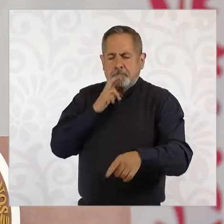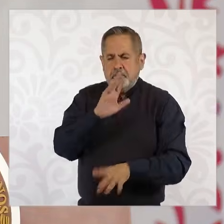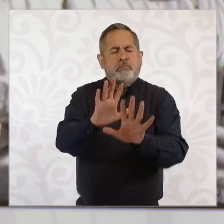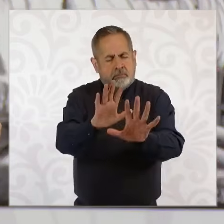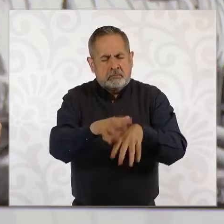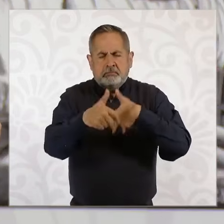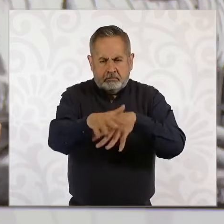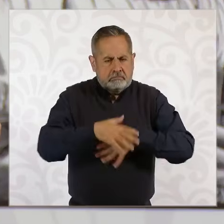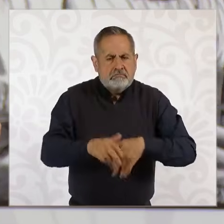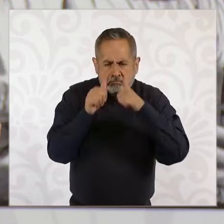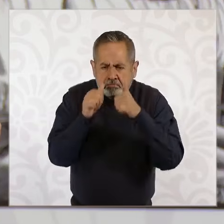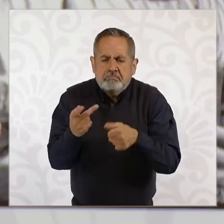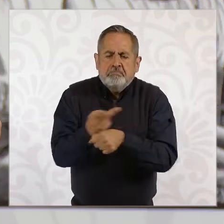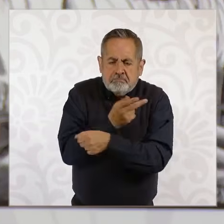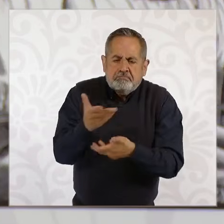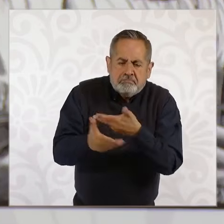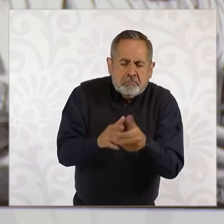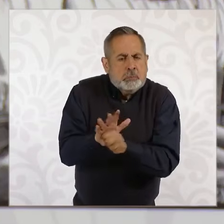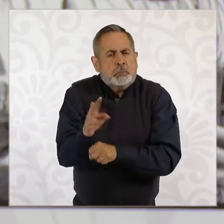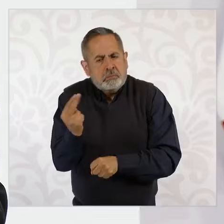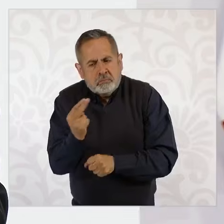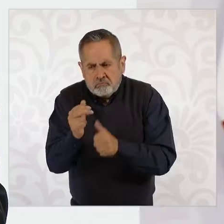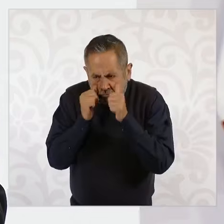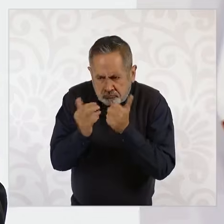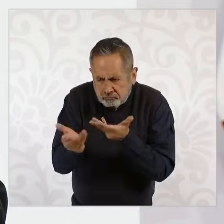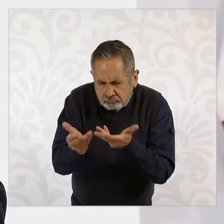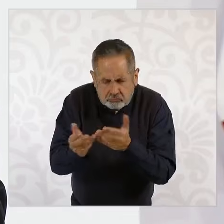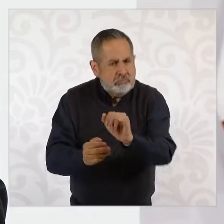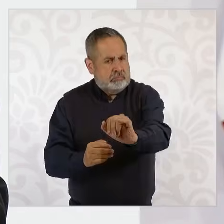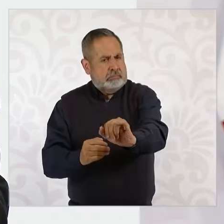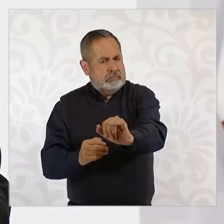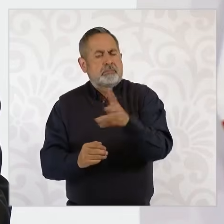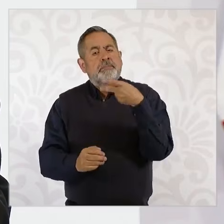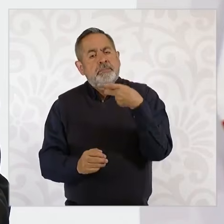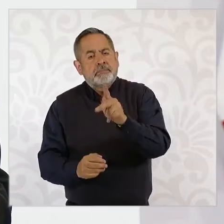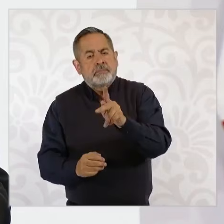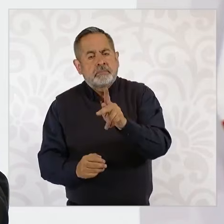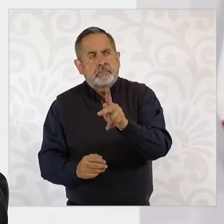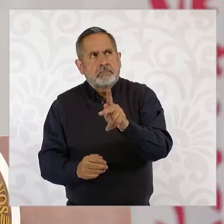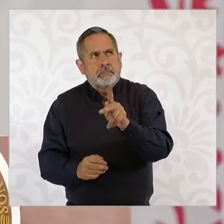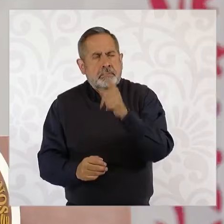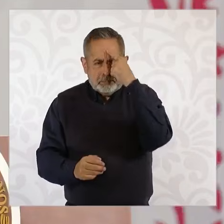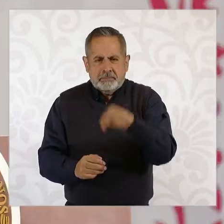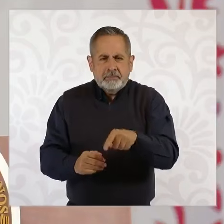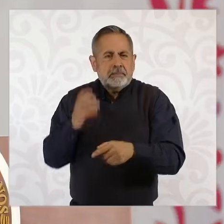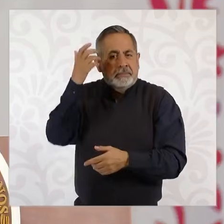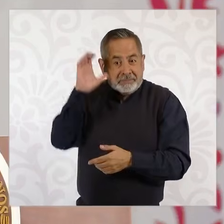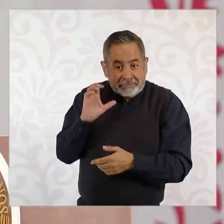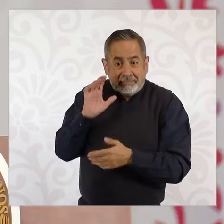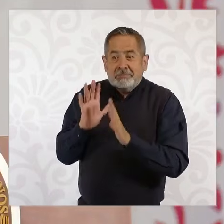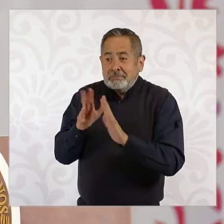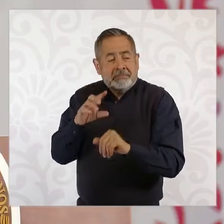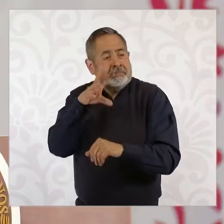siempre. Pero también el interés, bueno, creo que Clara terminó unas viviendas para los trabajadores